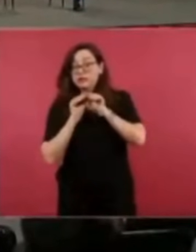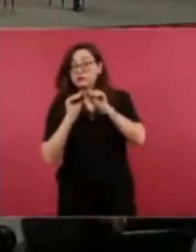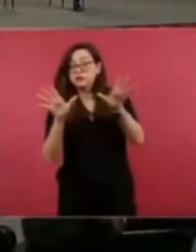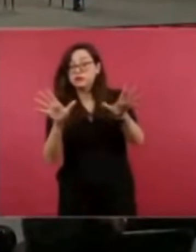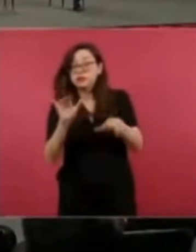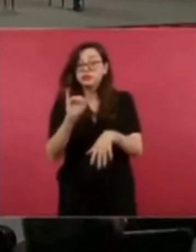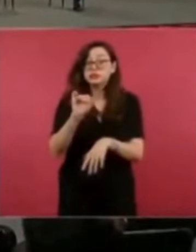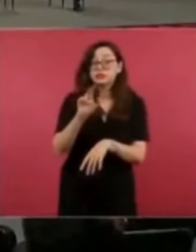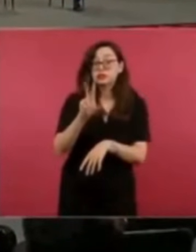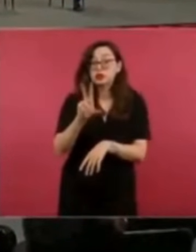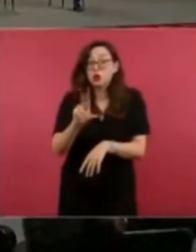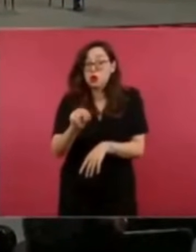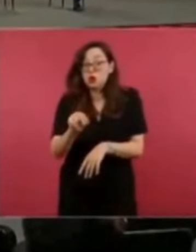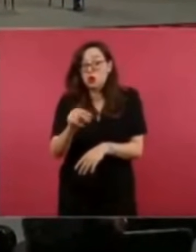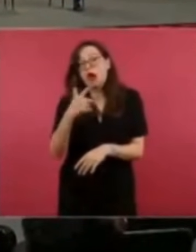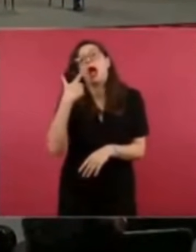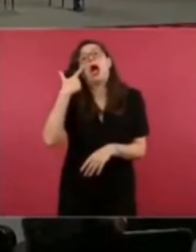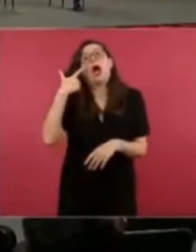largo,